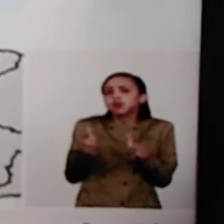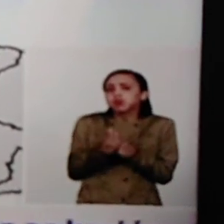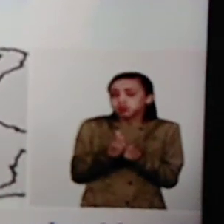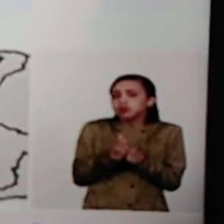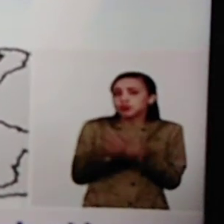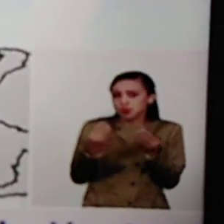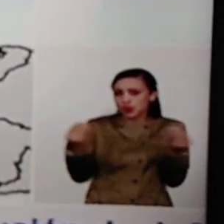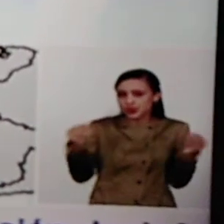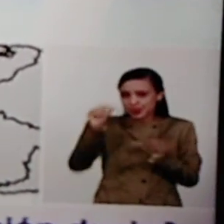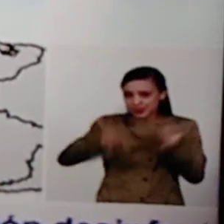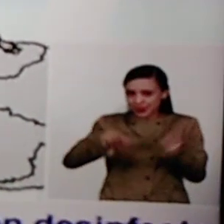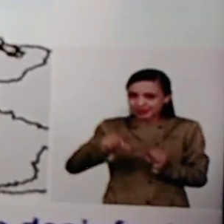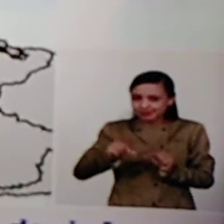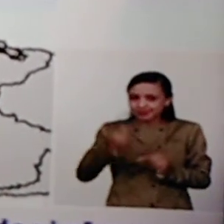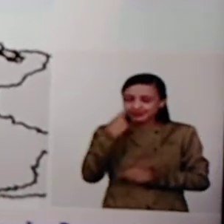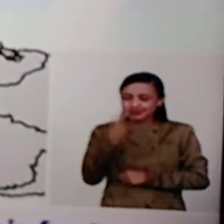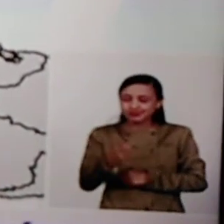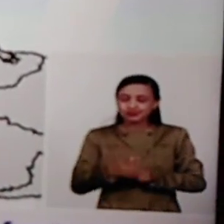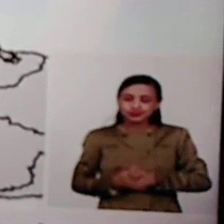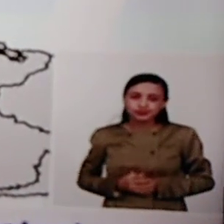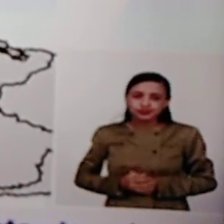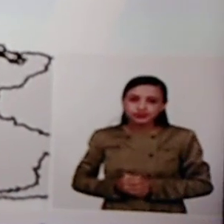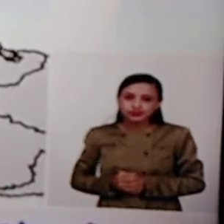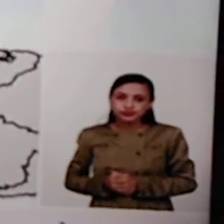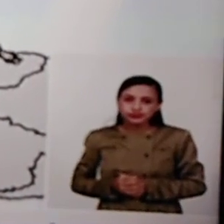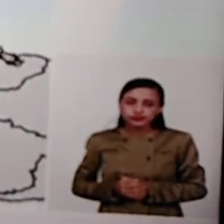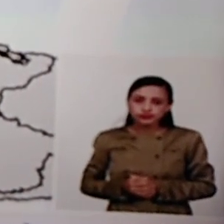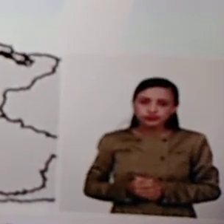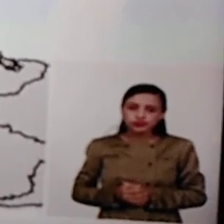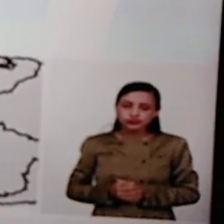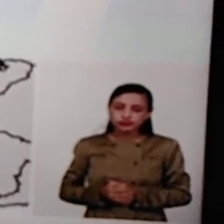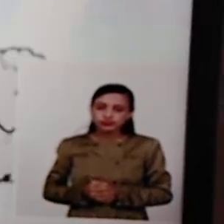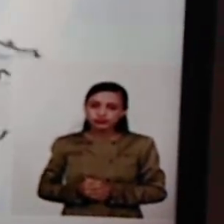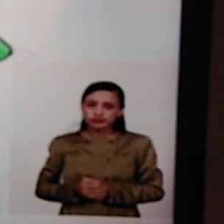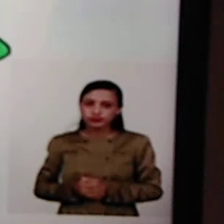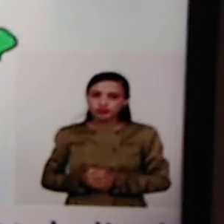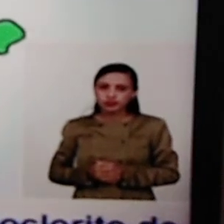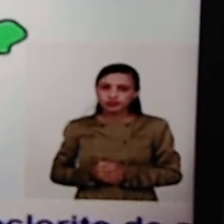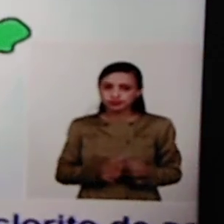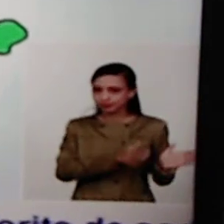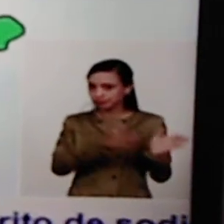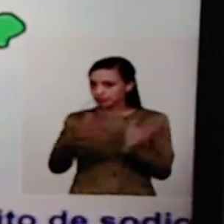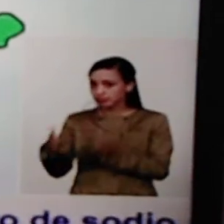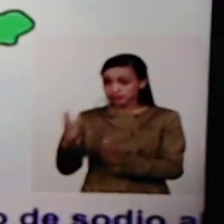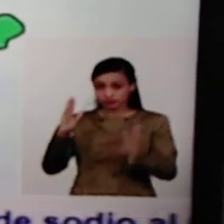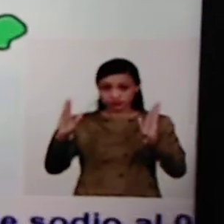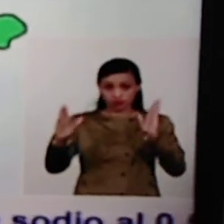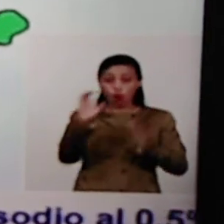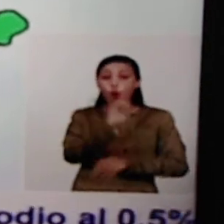Y no son los lugares donde más complejidad. En el oriente, pues ahí tenemos